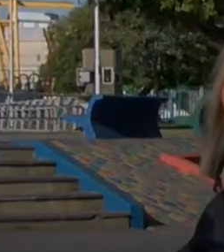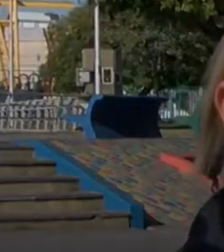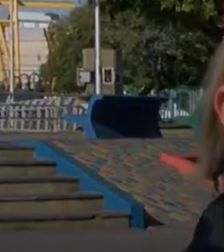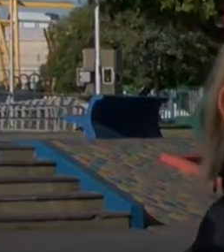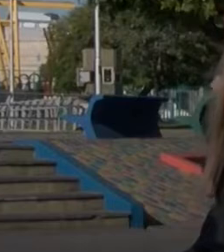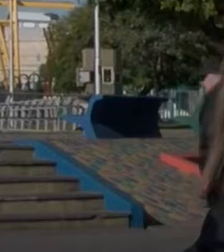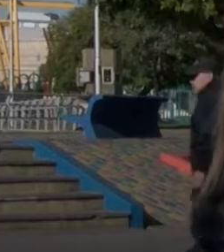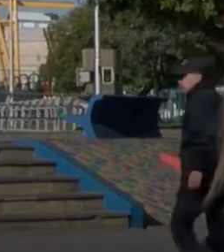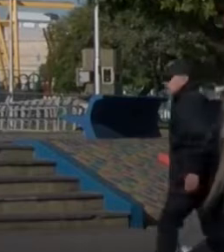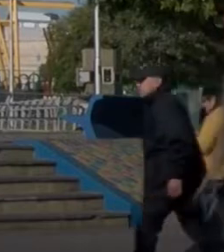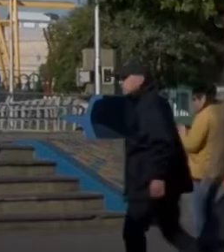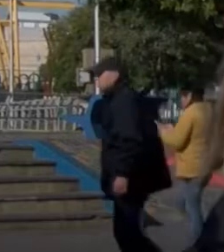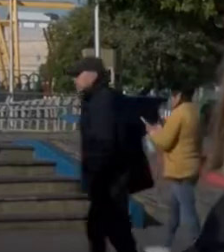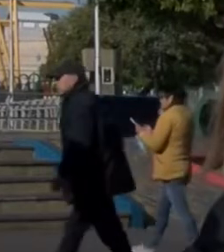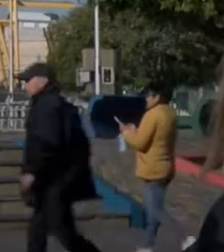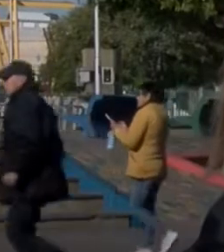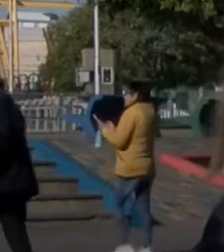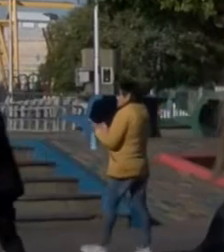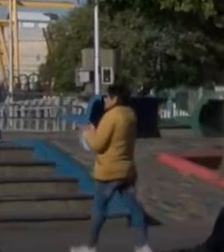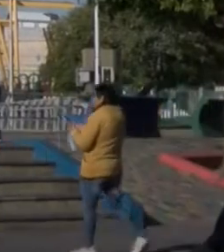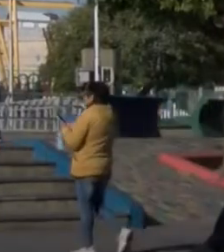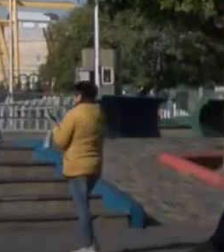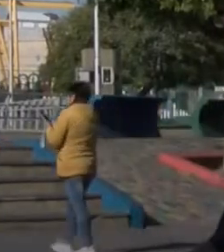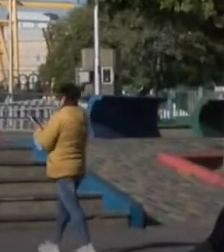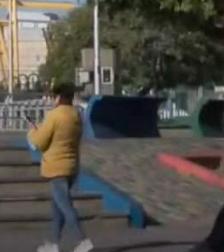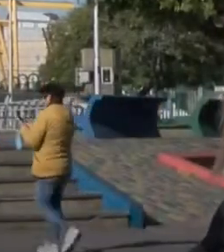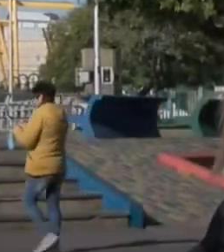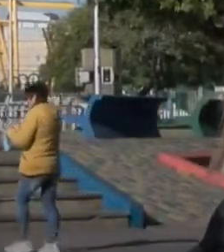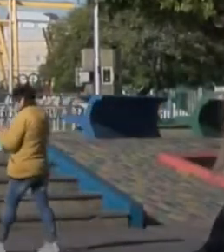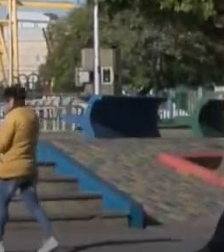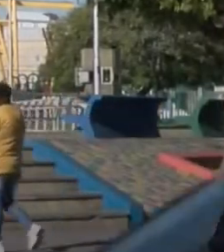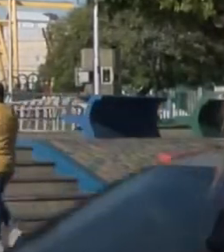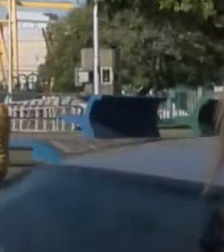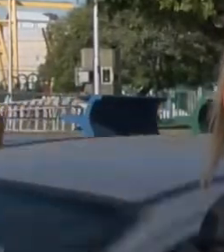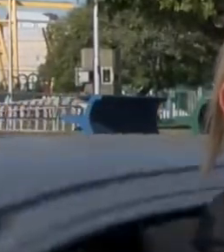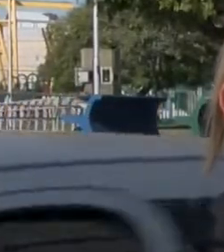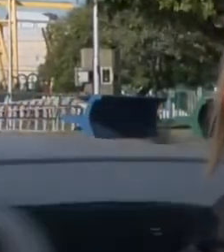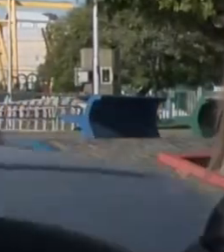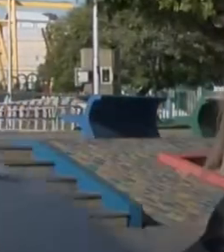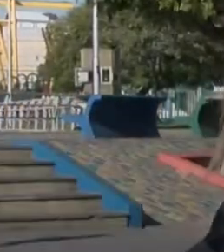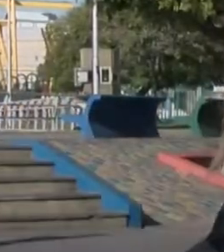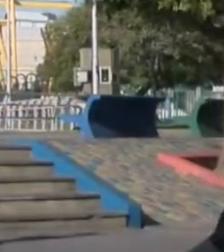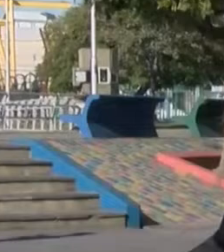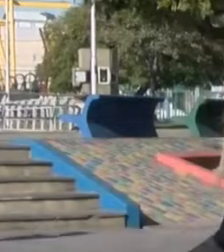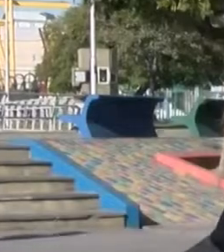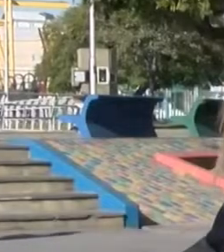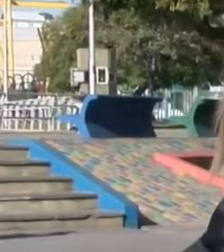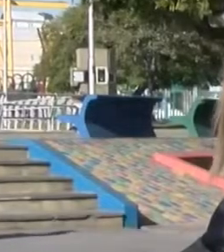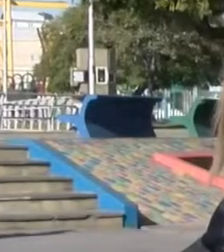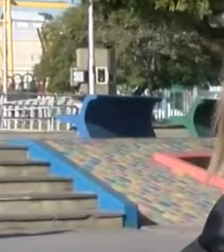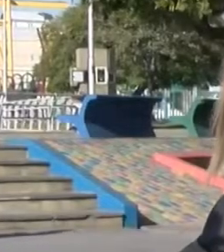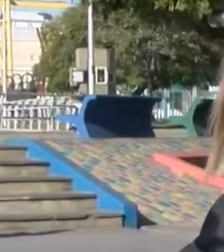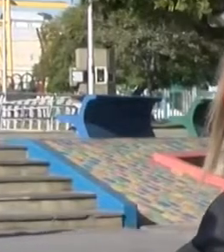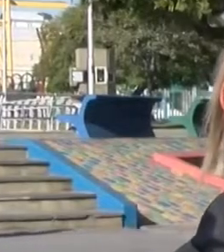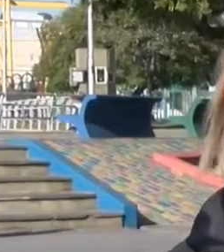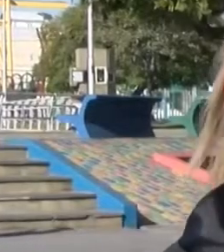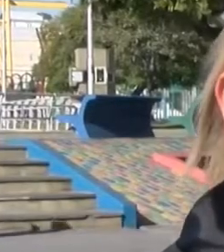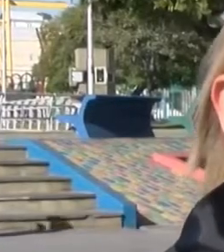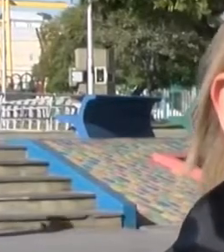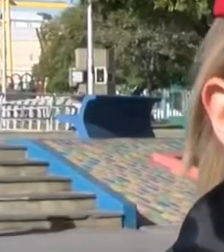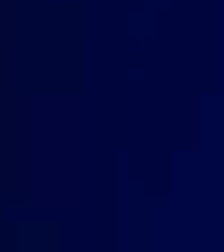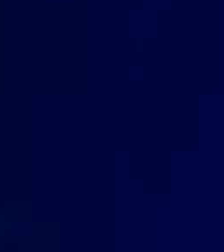voluntario, sobre todo, es el afán de poder ayudar a alguien, ¿no? Desinteresadamente. es una sensación que no se puede explicar, es